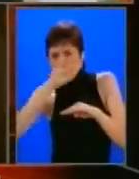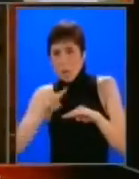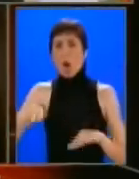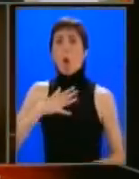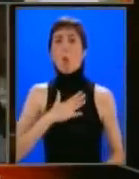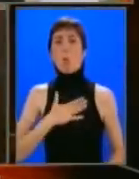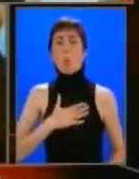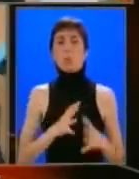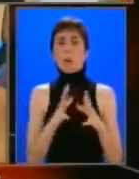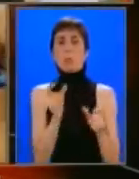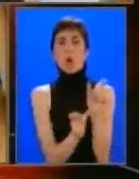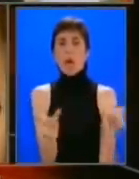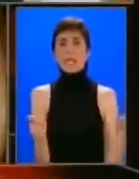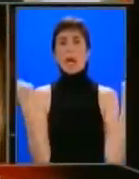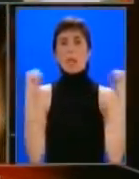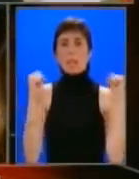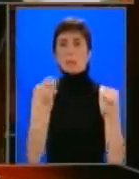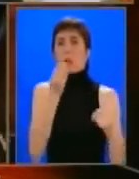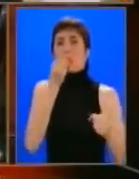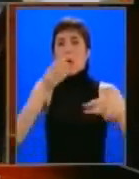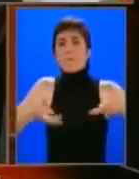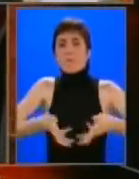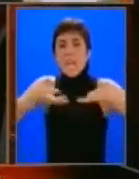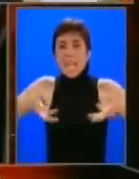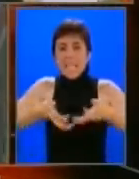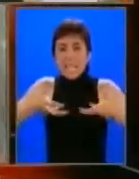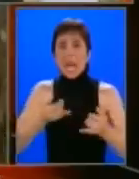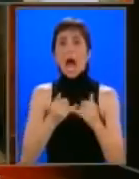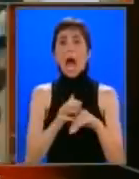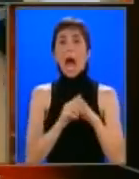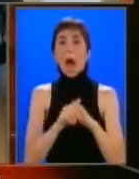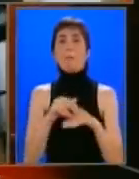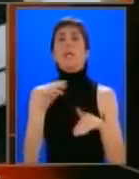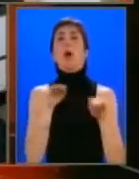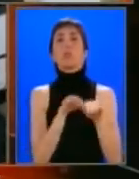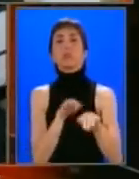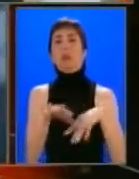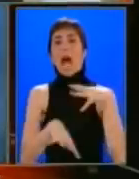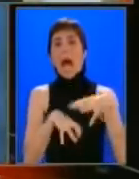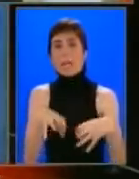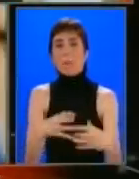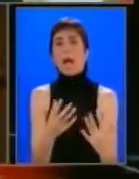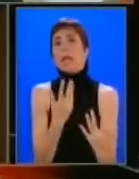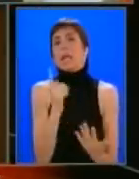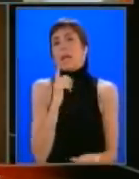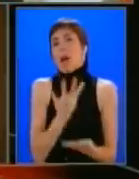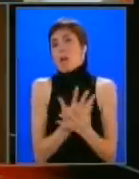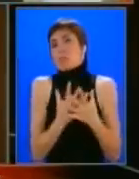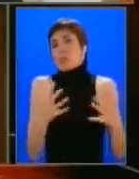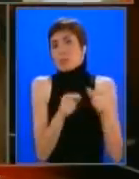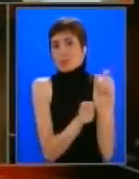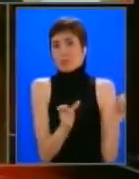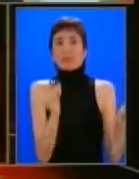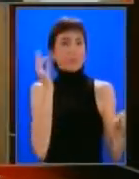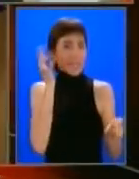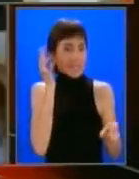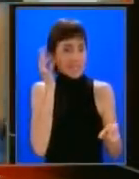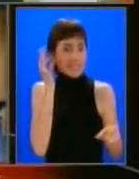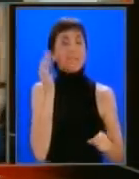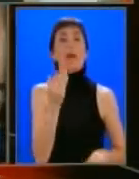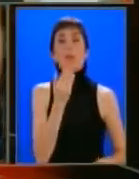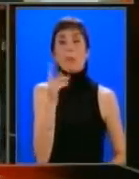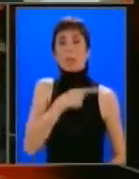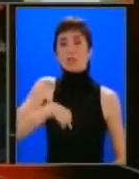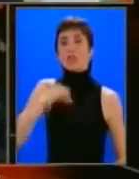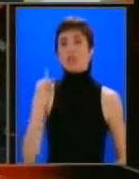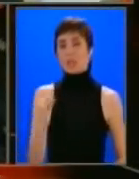les gusta mucho, son deportistas, son vegetarianas, son amigas de los animales. ¿Qué no tienen estas chicas? Y también es parte de lo que nosotros